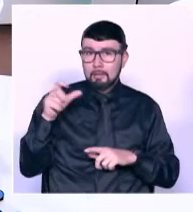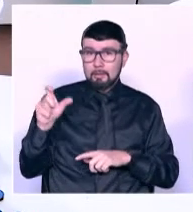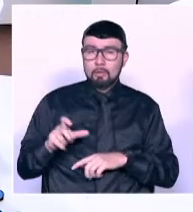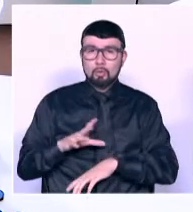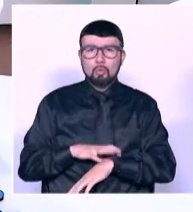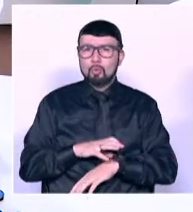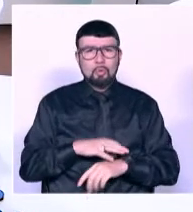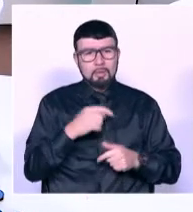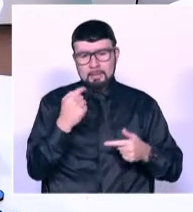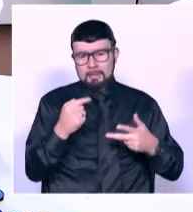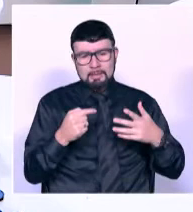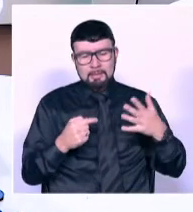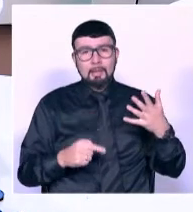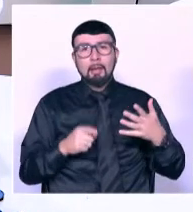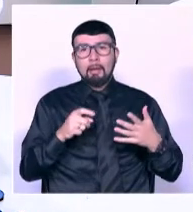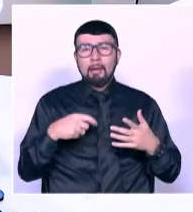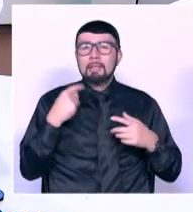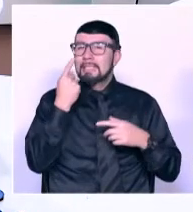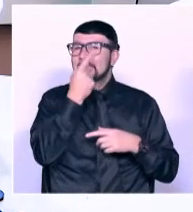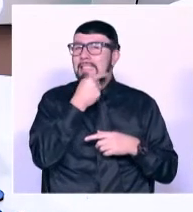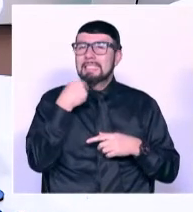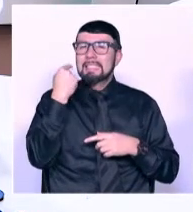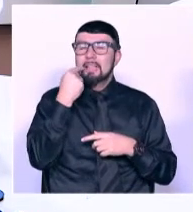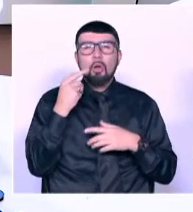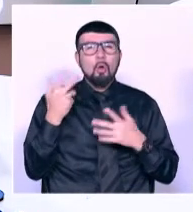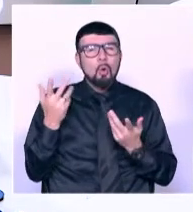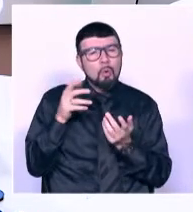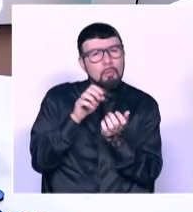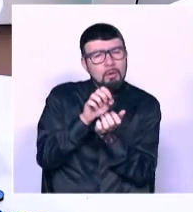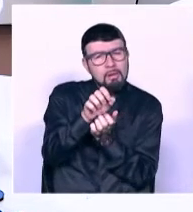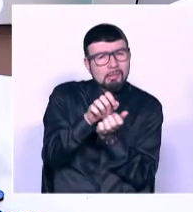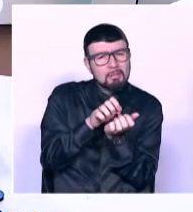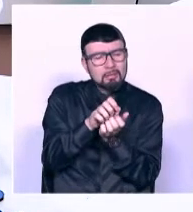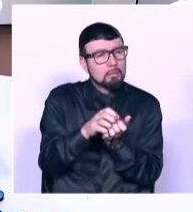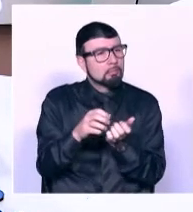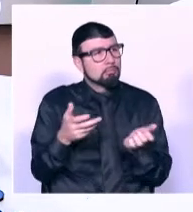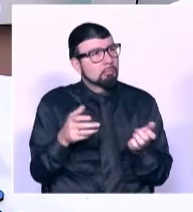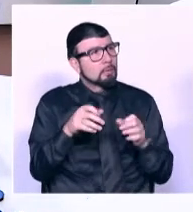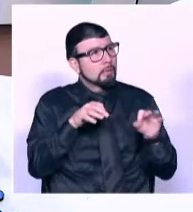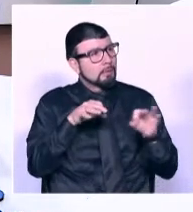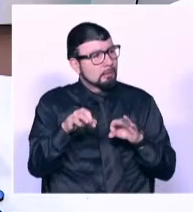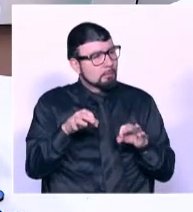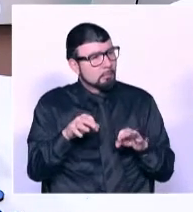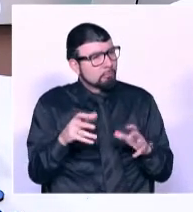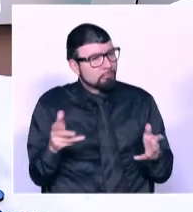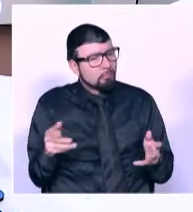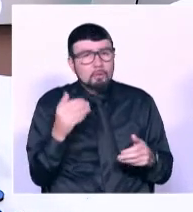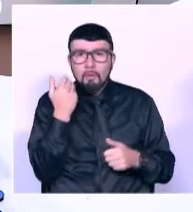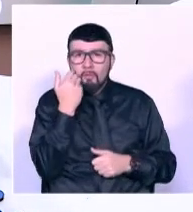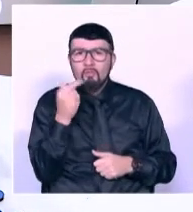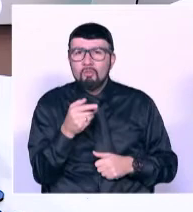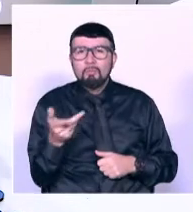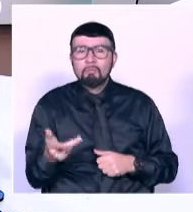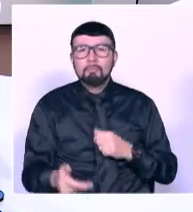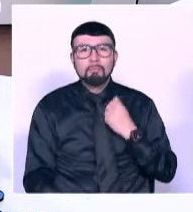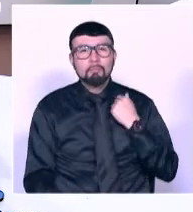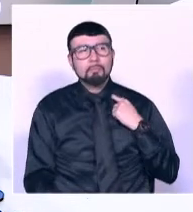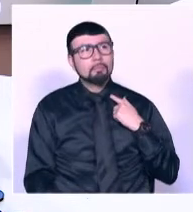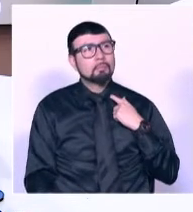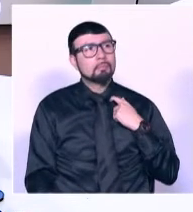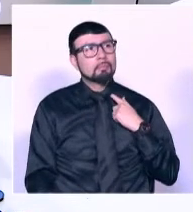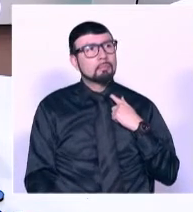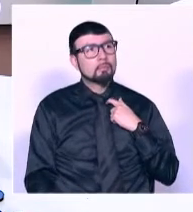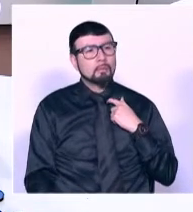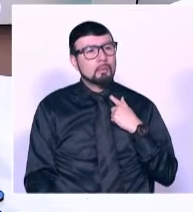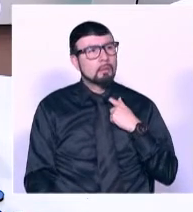los modelos anatómicos de los dientes para explicar un poco acerca de estas patologías, doctora. ¿Por qué